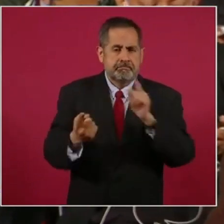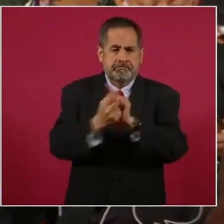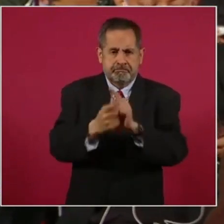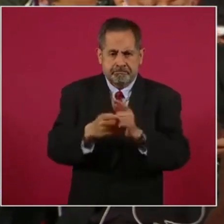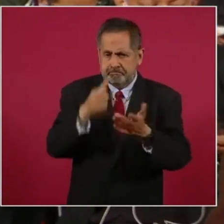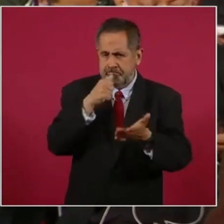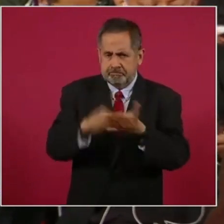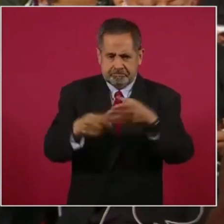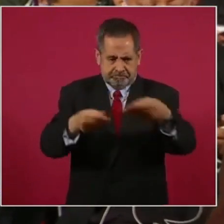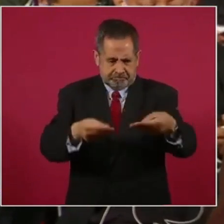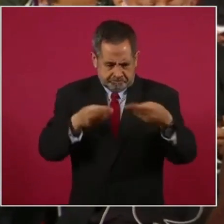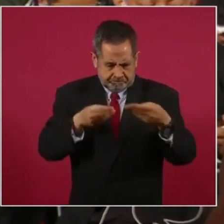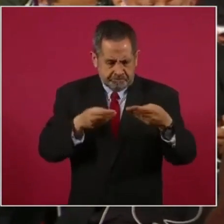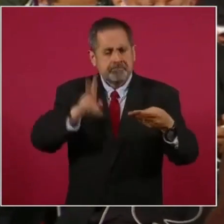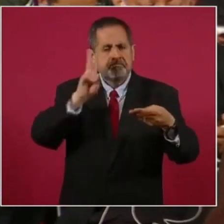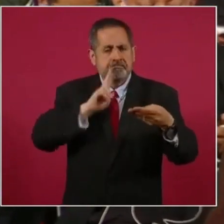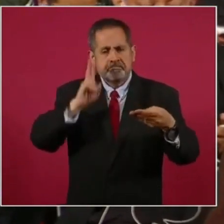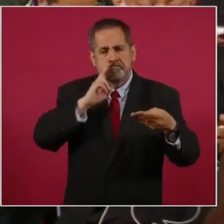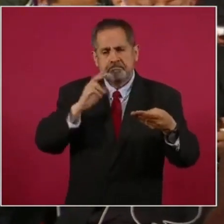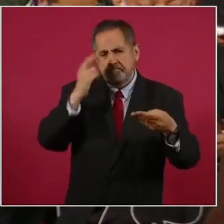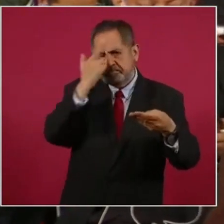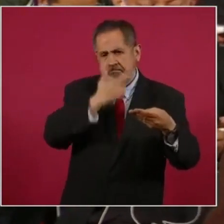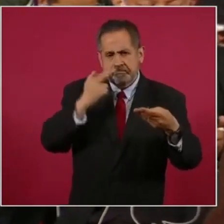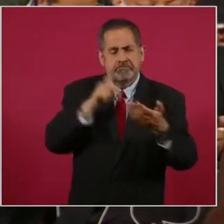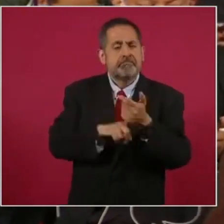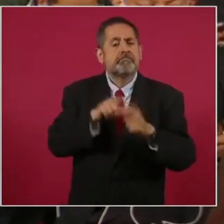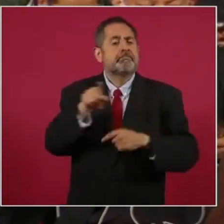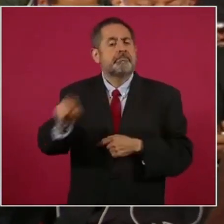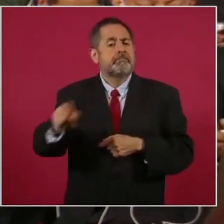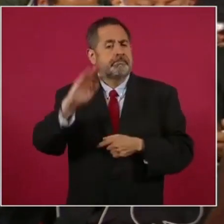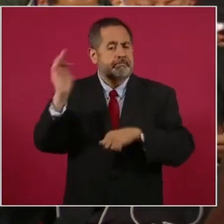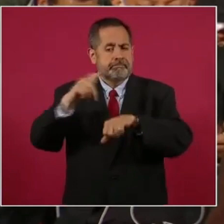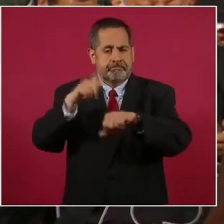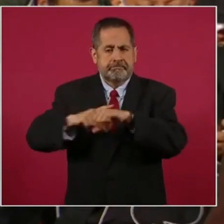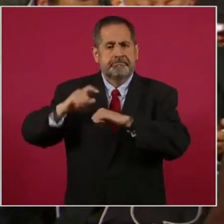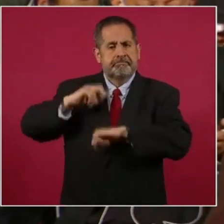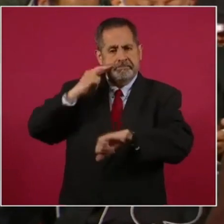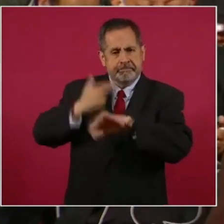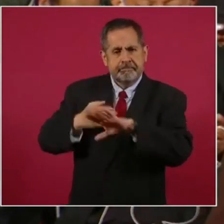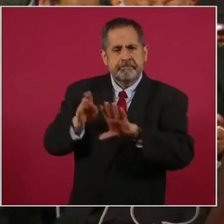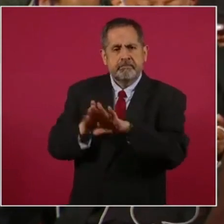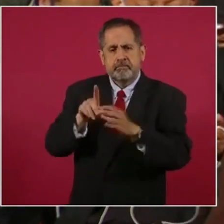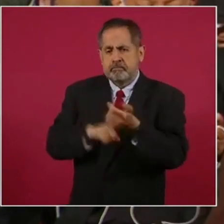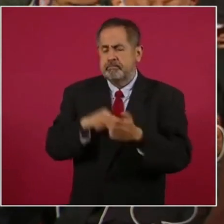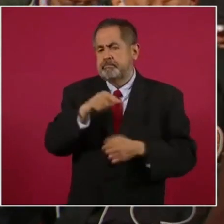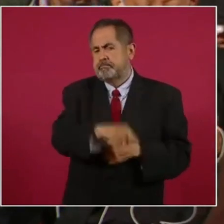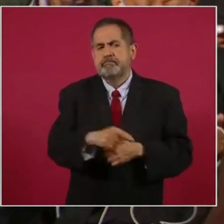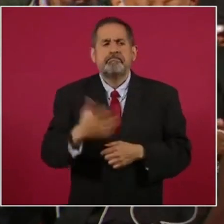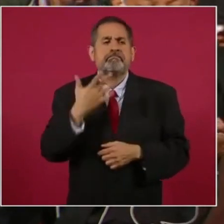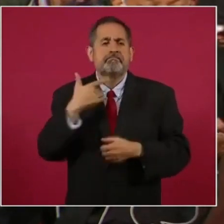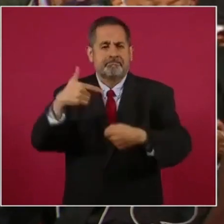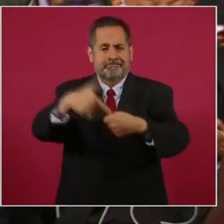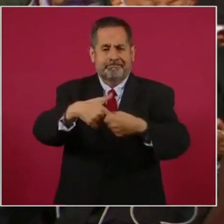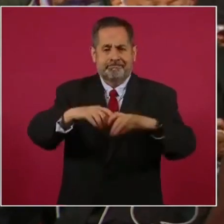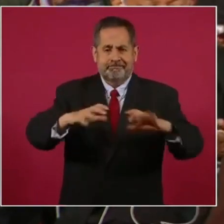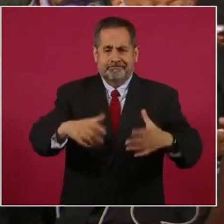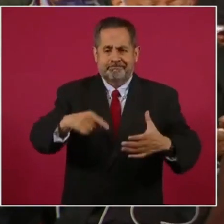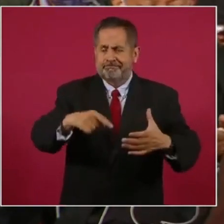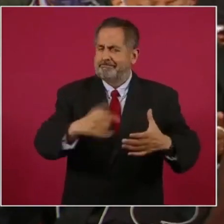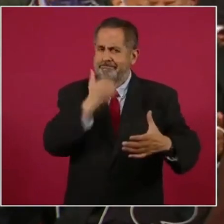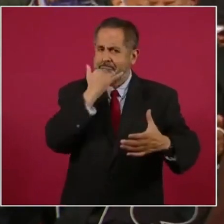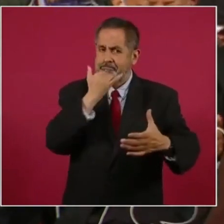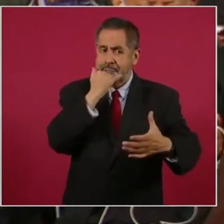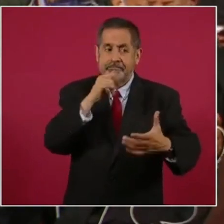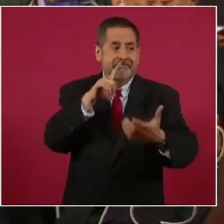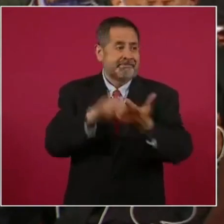entregado un documento y usted les había comentado que, bueno, si le correspondía a la federación, pues algo se podría hacer en contra de esa gasolinera que está en una zona muy de